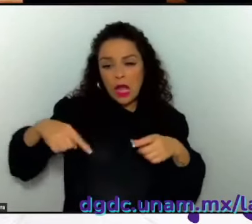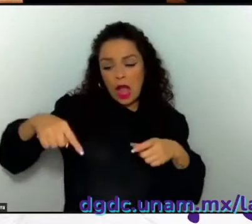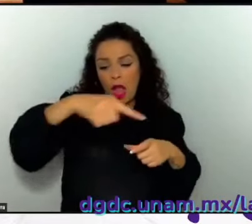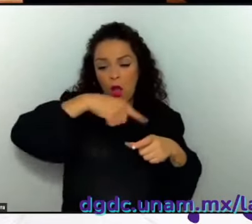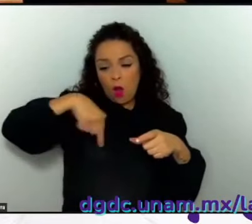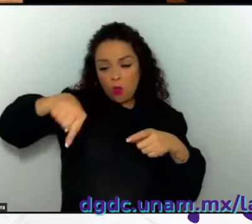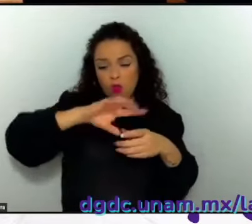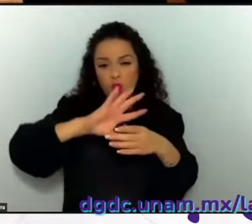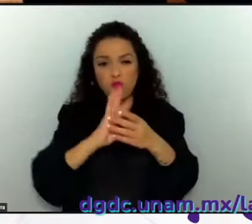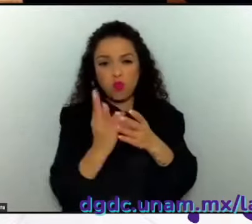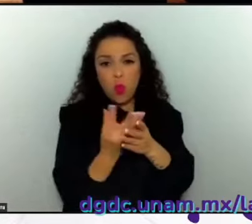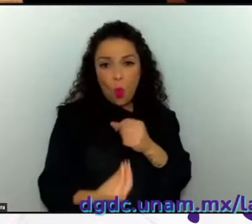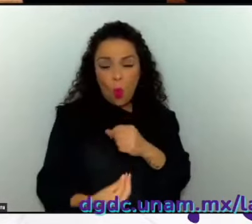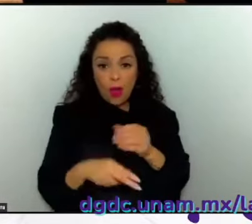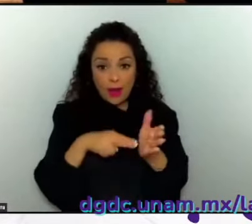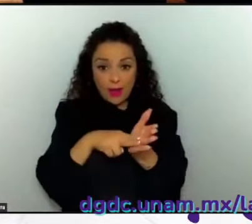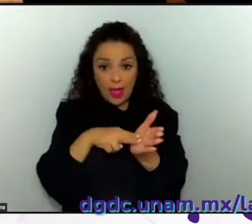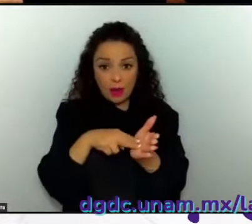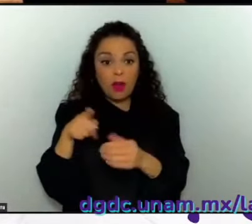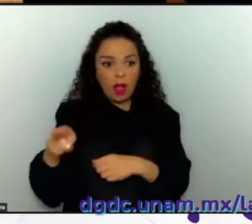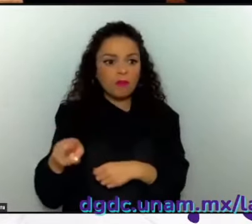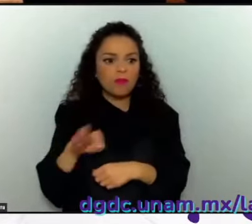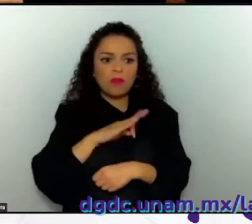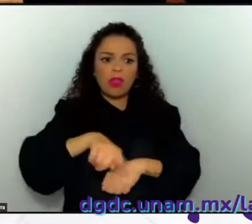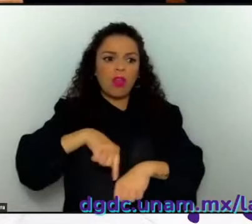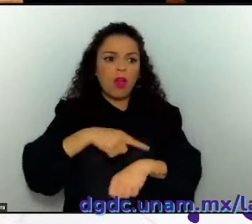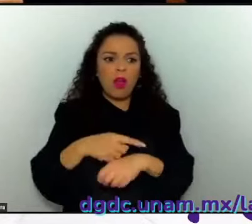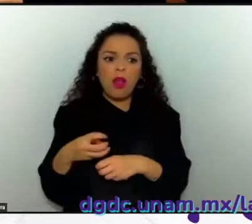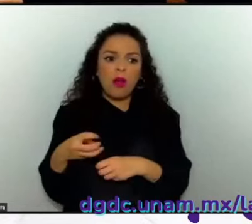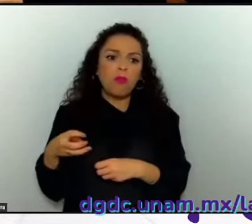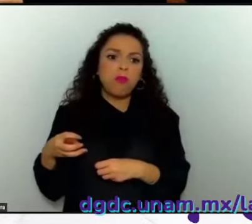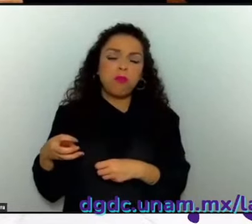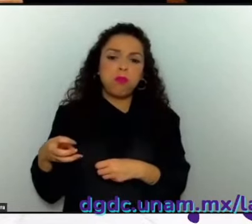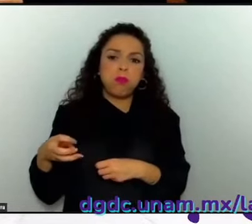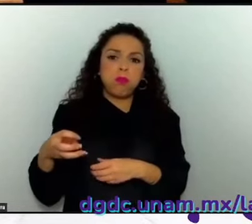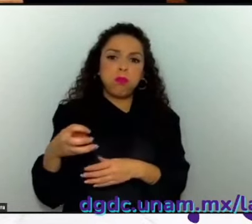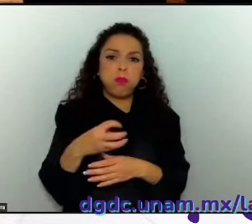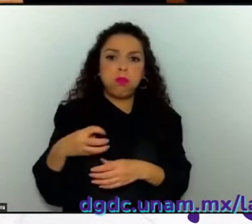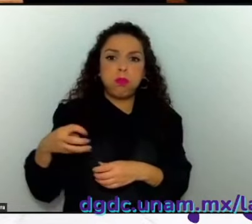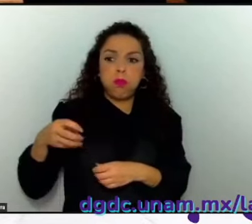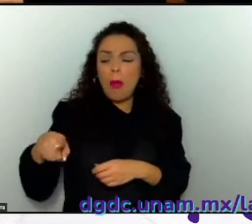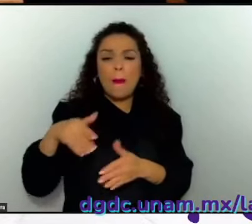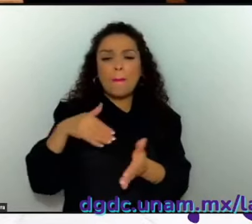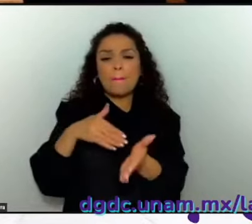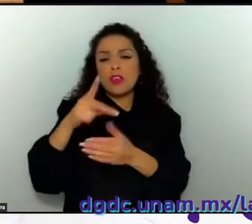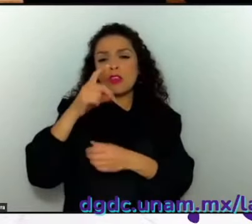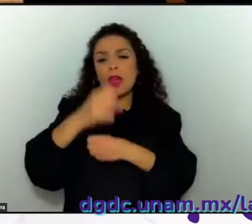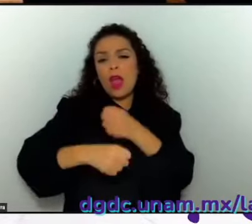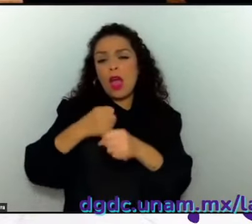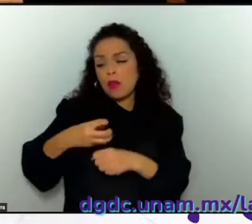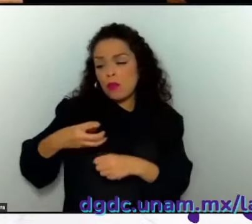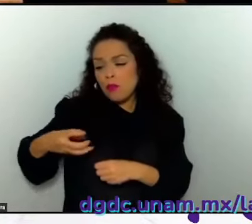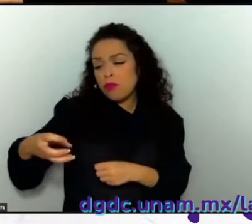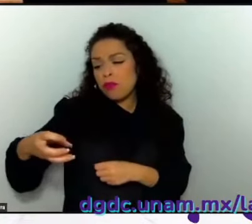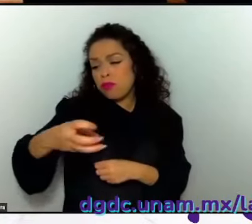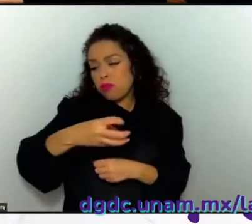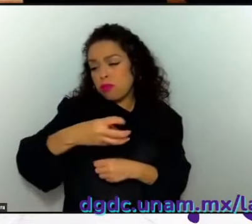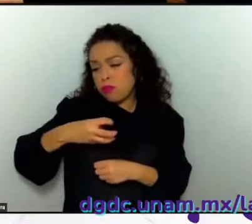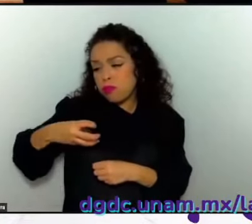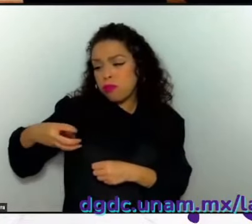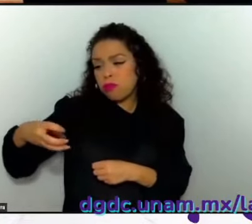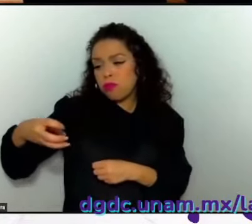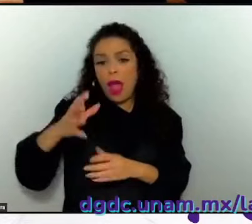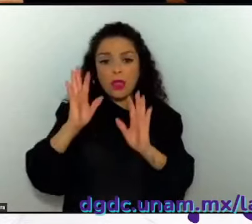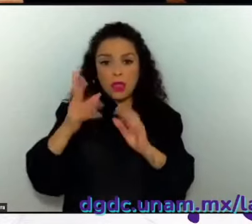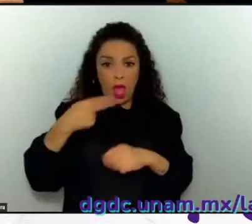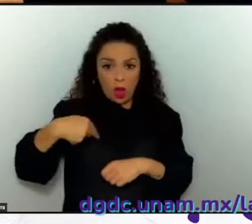vueltas a un agujero negro unas cuantas horas según tú y sales y a lo mejor afuera han pasado millones de años. Eso lo sabemos, lo hemos medido. No en agujeros negros, pero